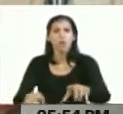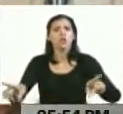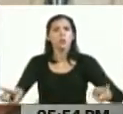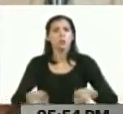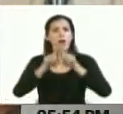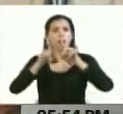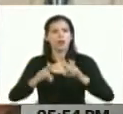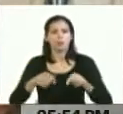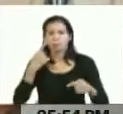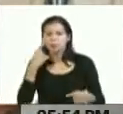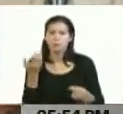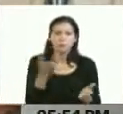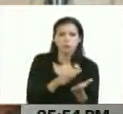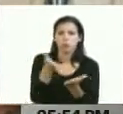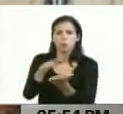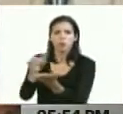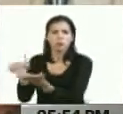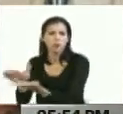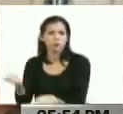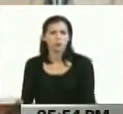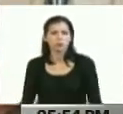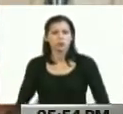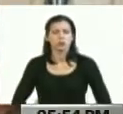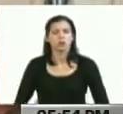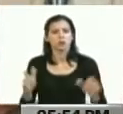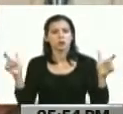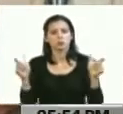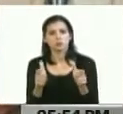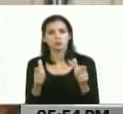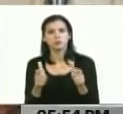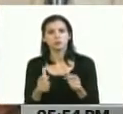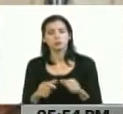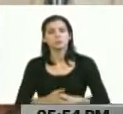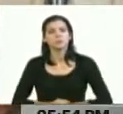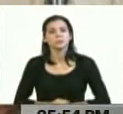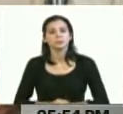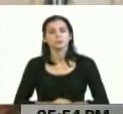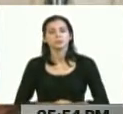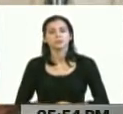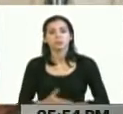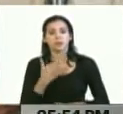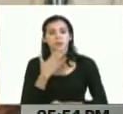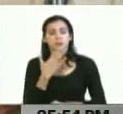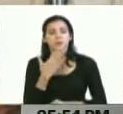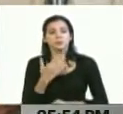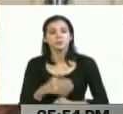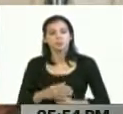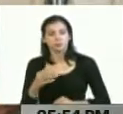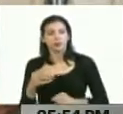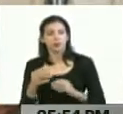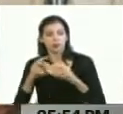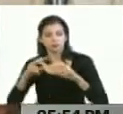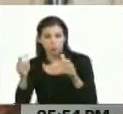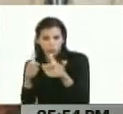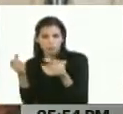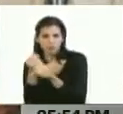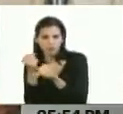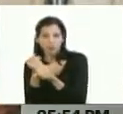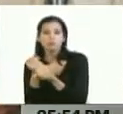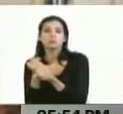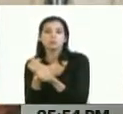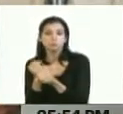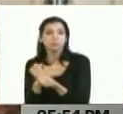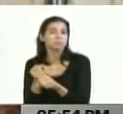en consideración estas reuniones que nosotros descubrimos a través de los organismos de seguridad, las acciones iban dirigidas a Charagua y